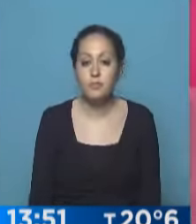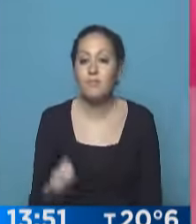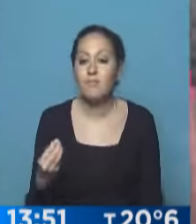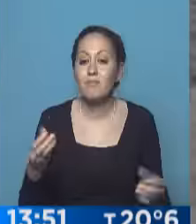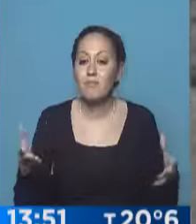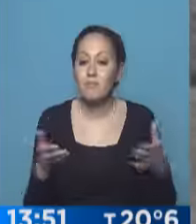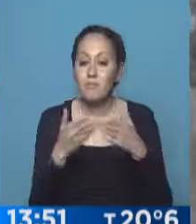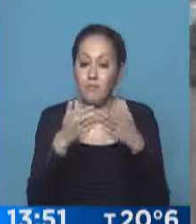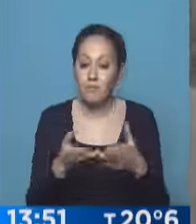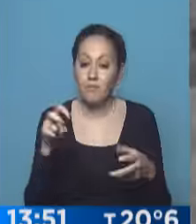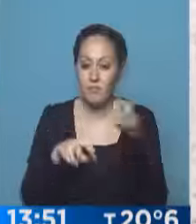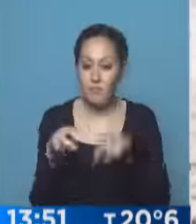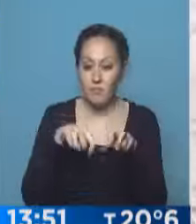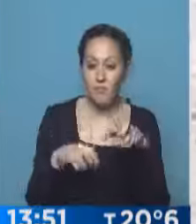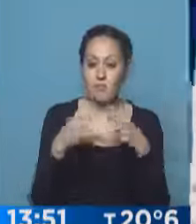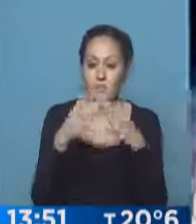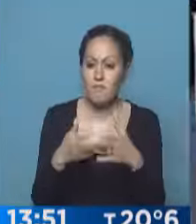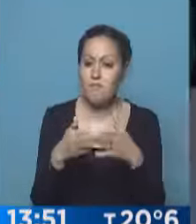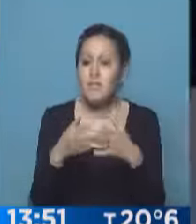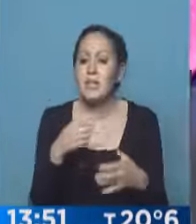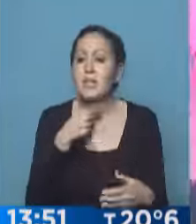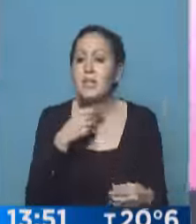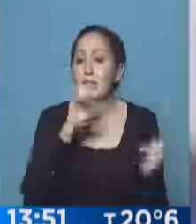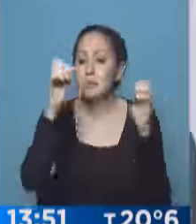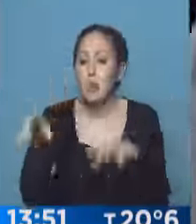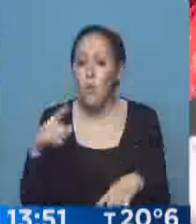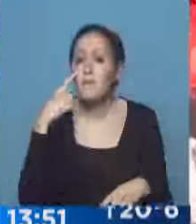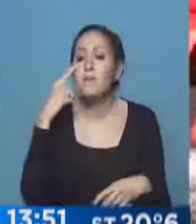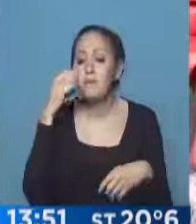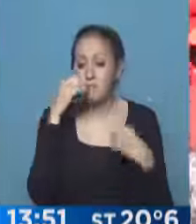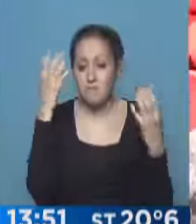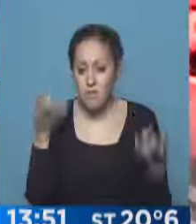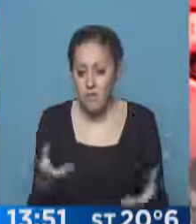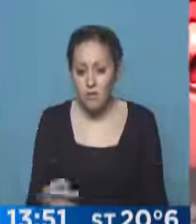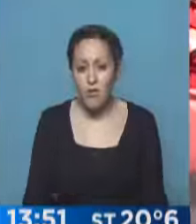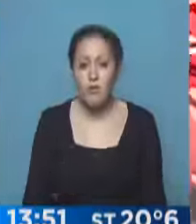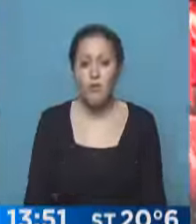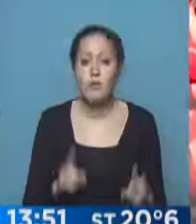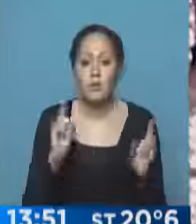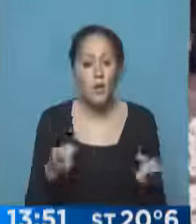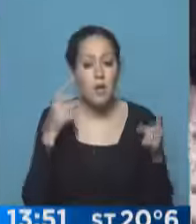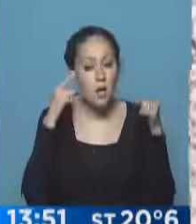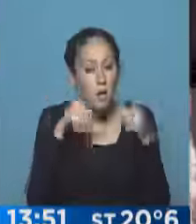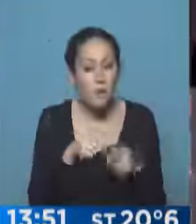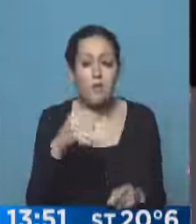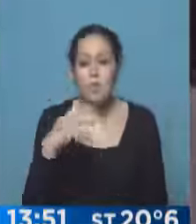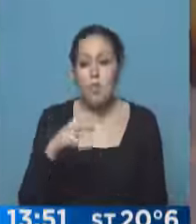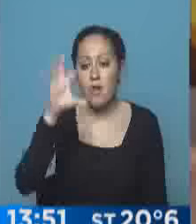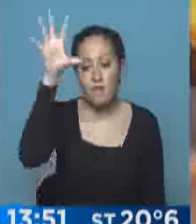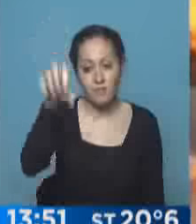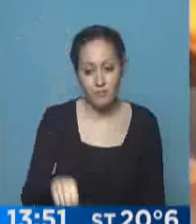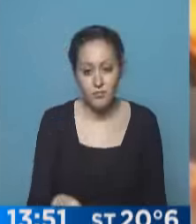para llegar a la isla de Lesbos en busca de una vida mejor. Es también el objetivo de quienes deben rescatarlos